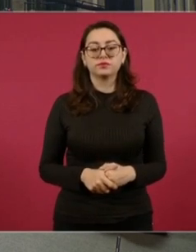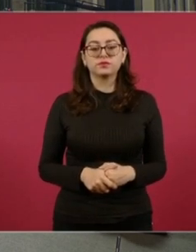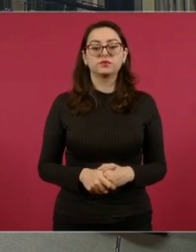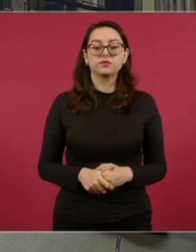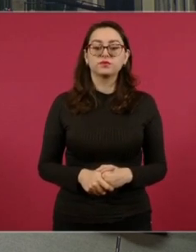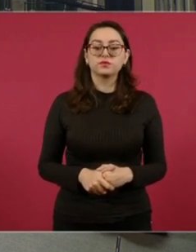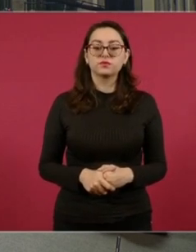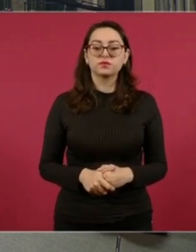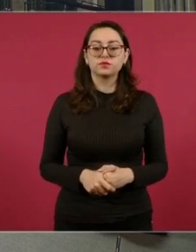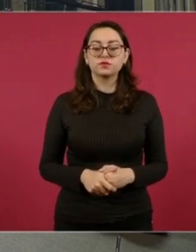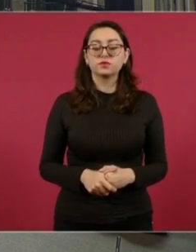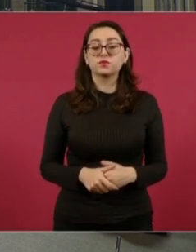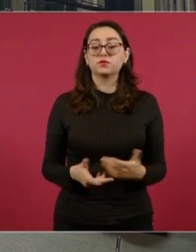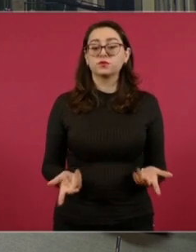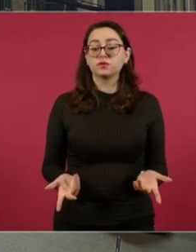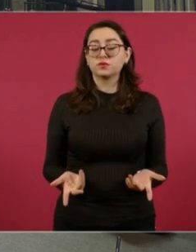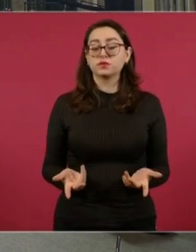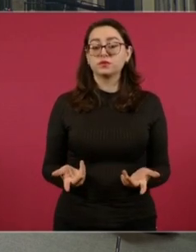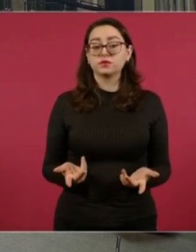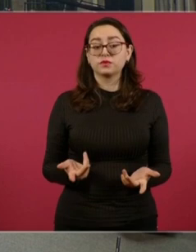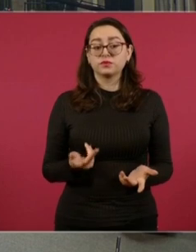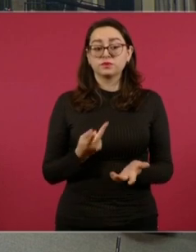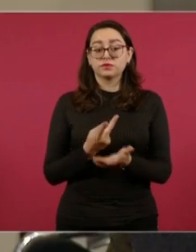los premios ESLAND